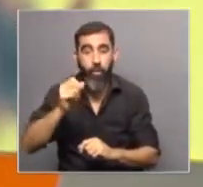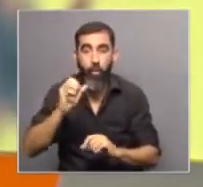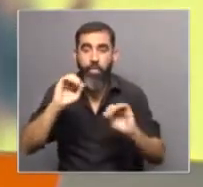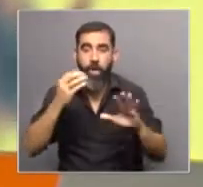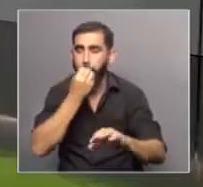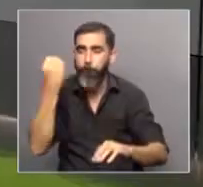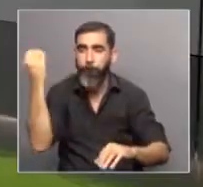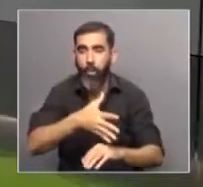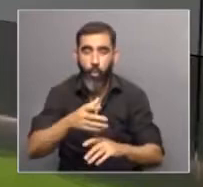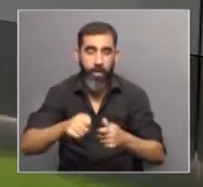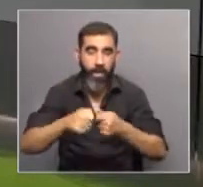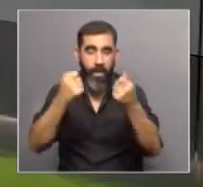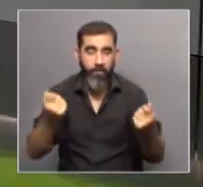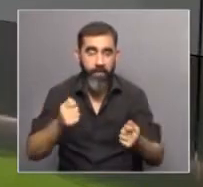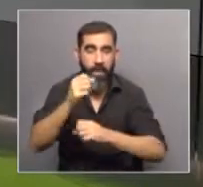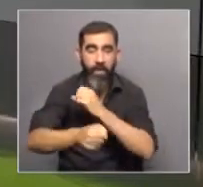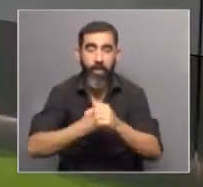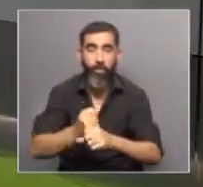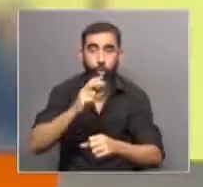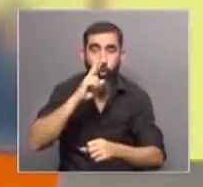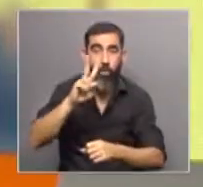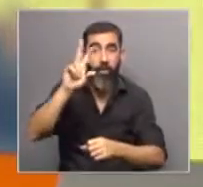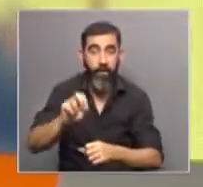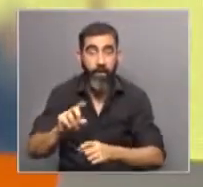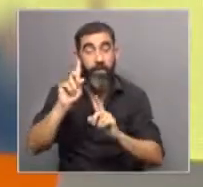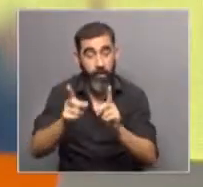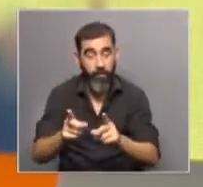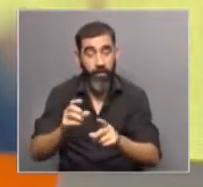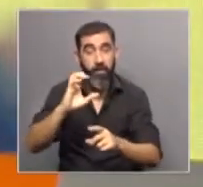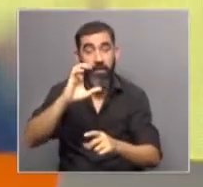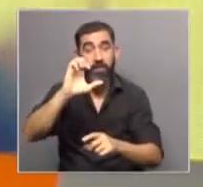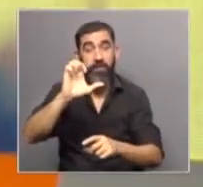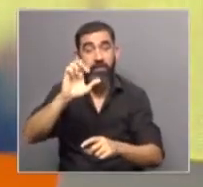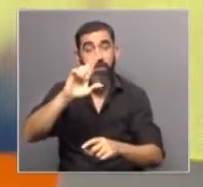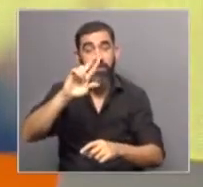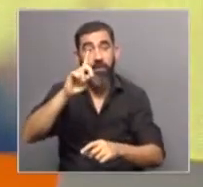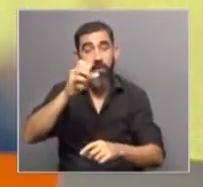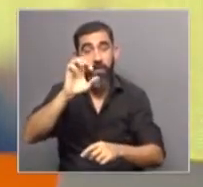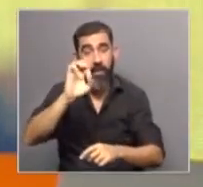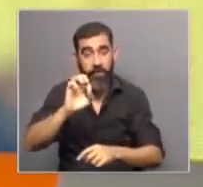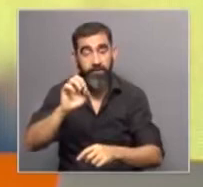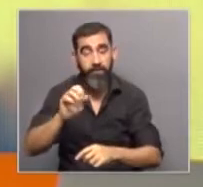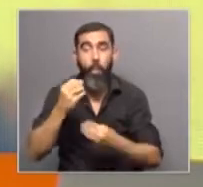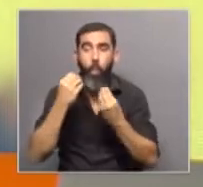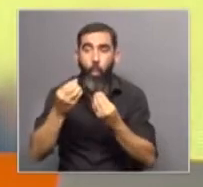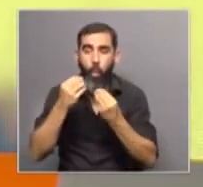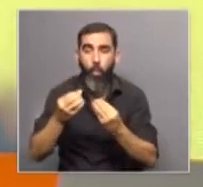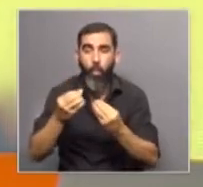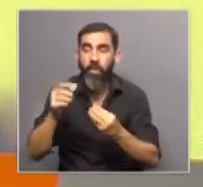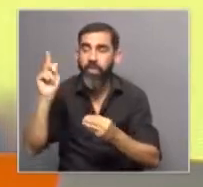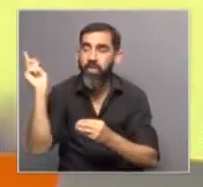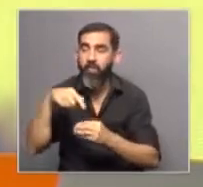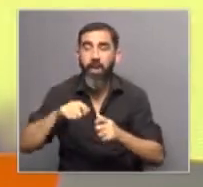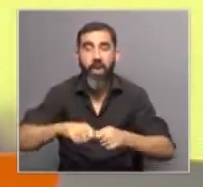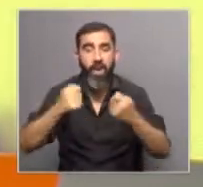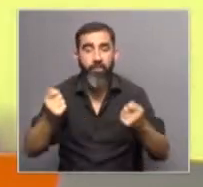de Nature en el 2020 y para Fernanda también, para Fernando Cerdá, ¿qué le trajo salir en Nature también? A